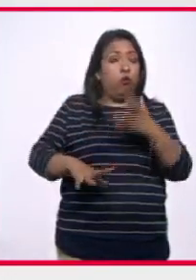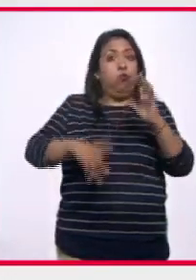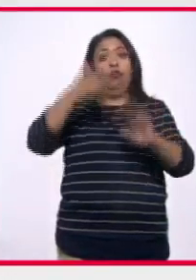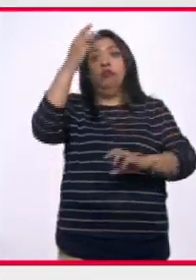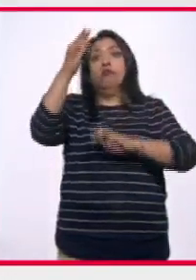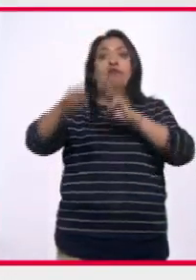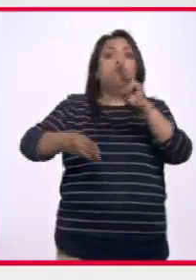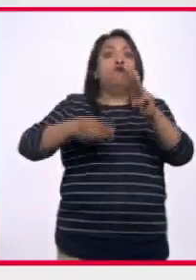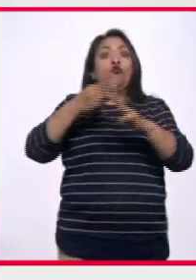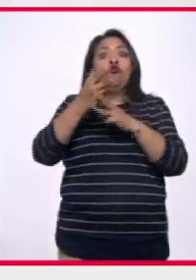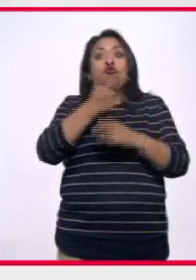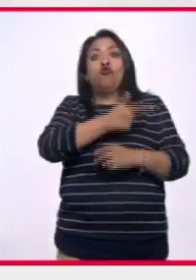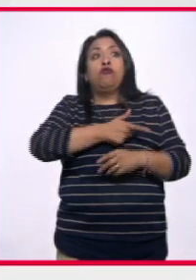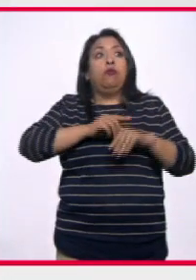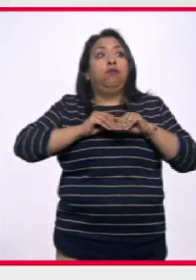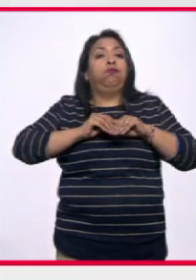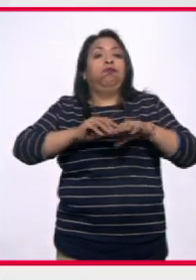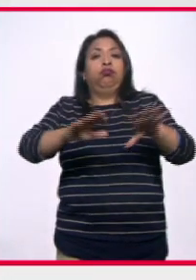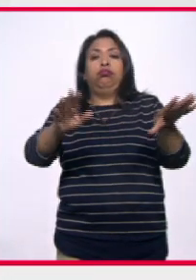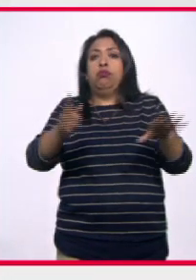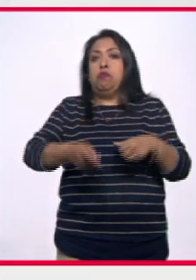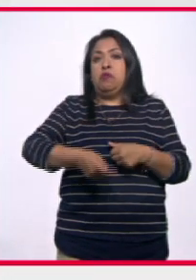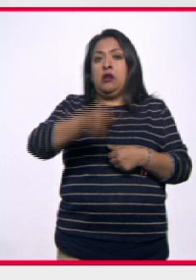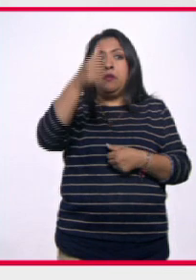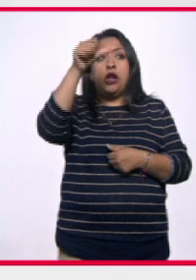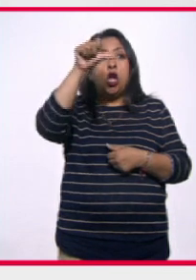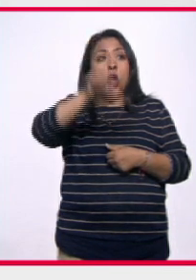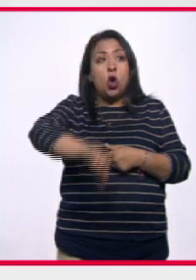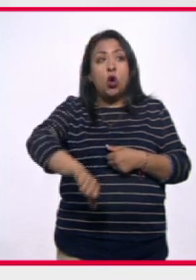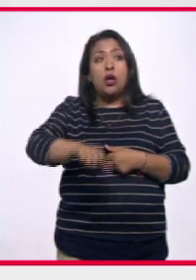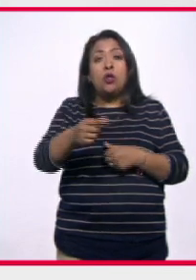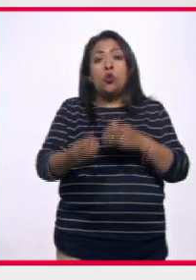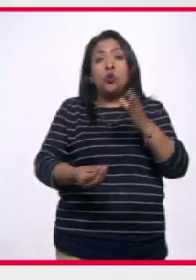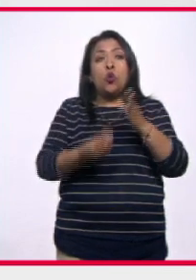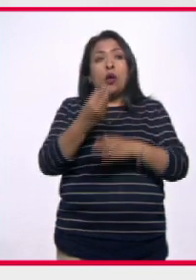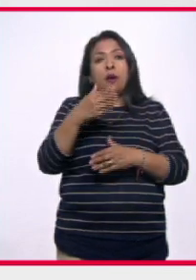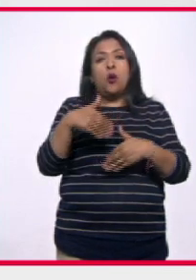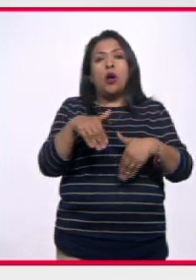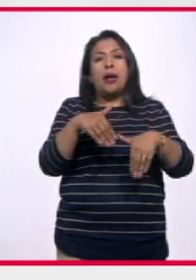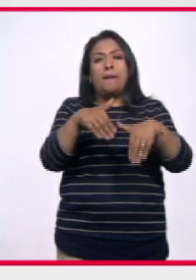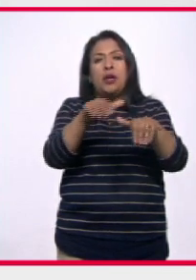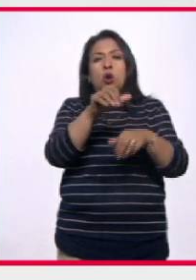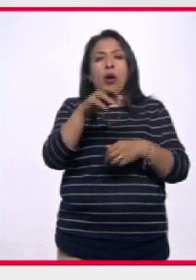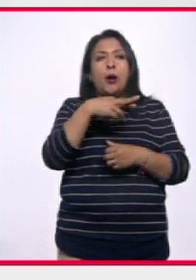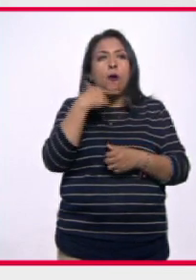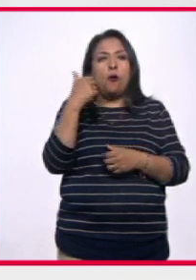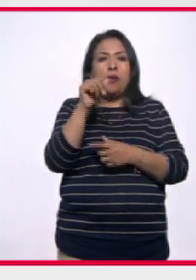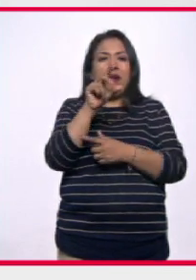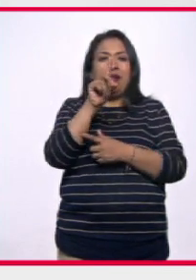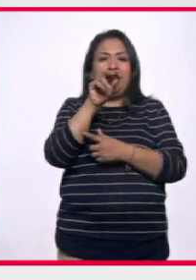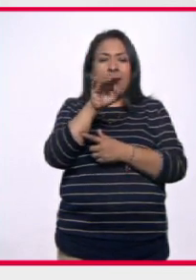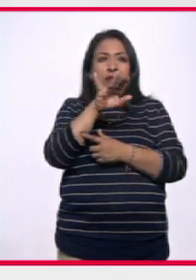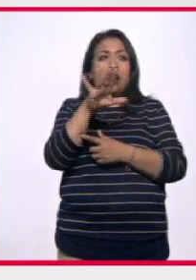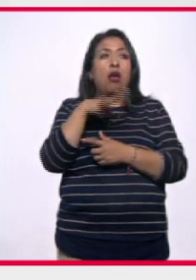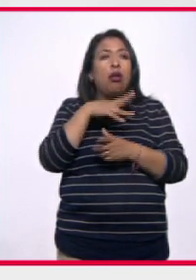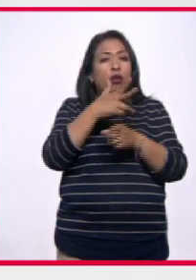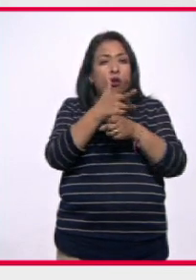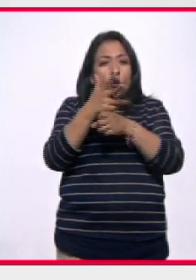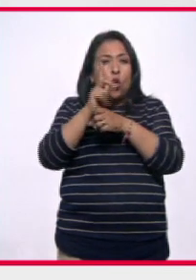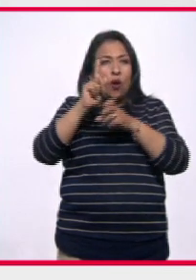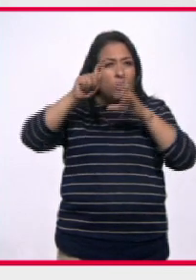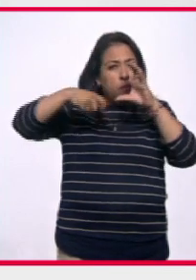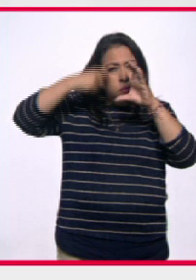mundial hoy sale a la luz camino a roma de andrés clarion un documental firmado durante el rodaje